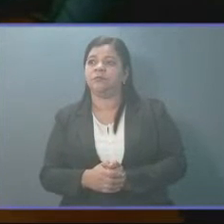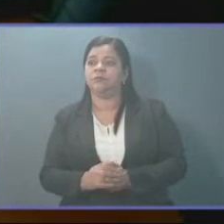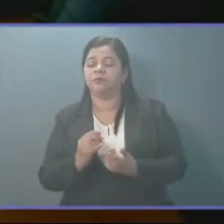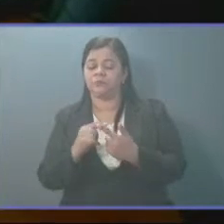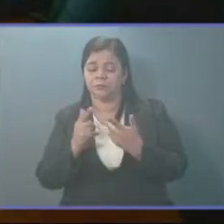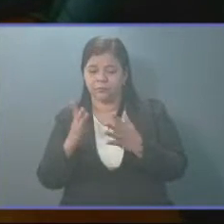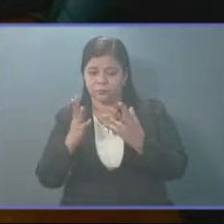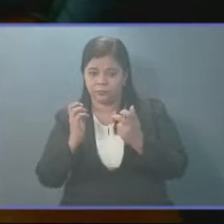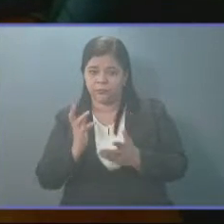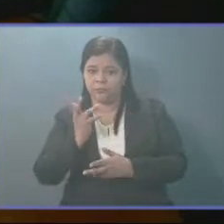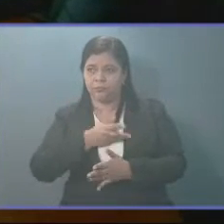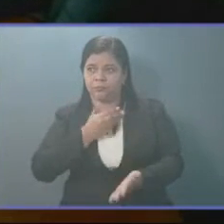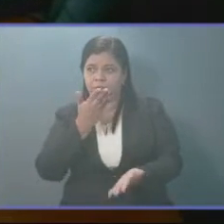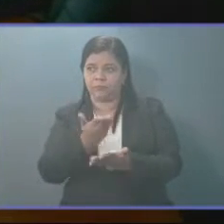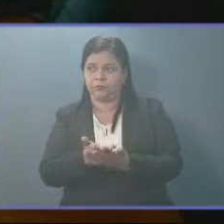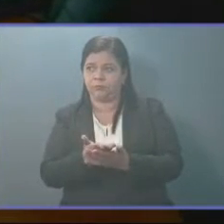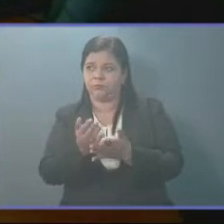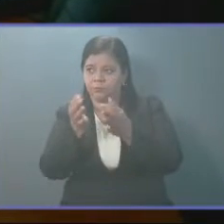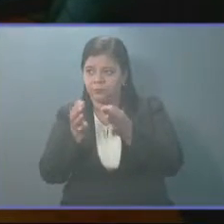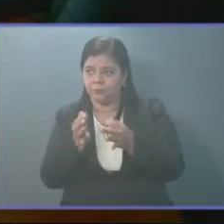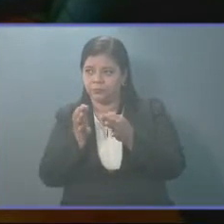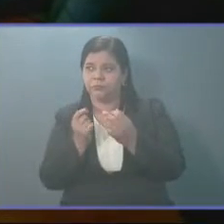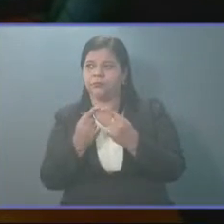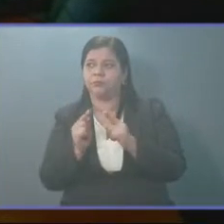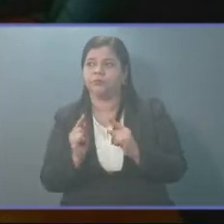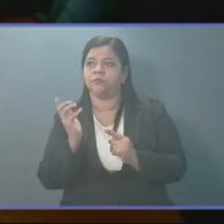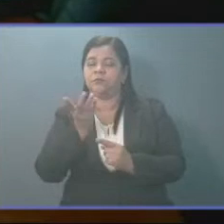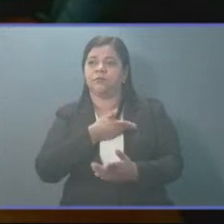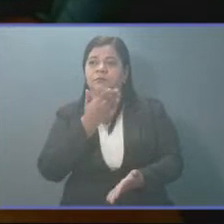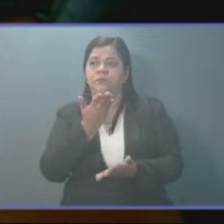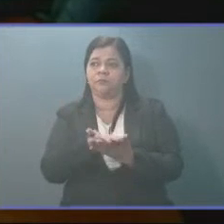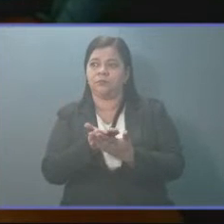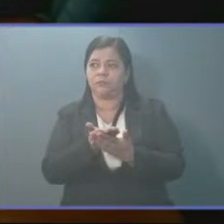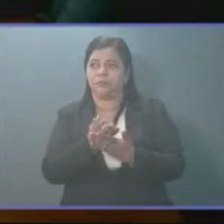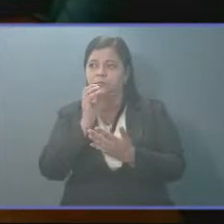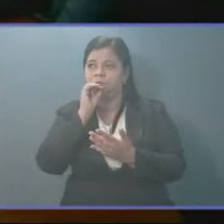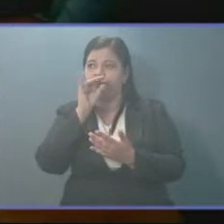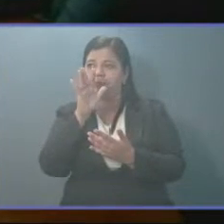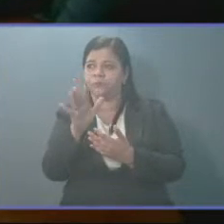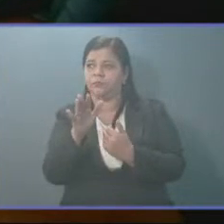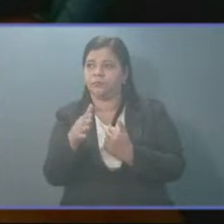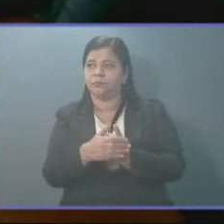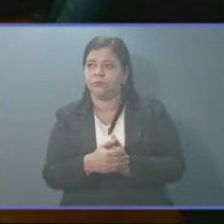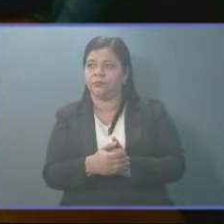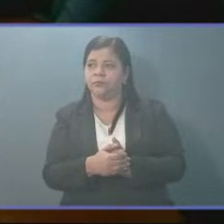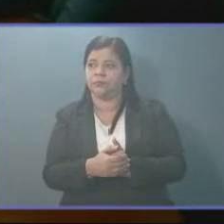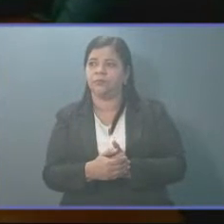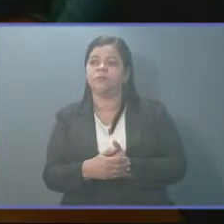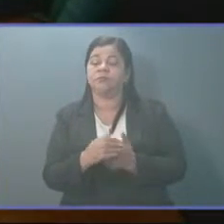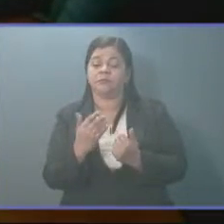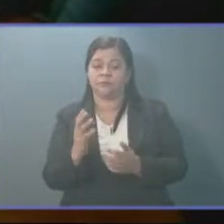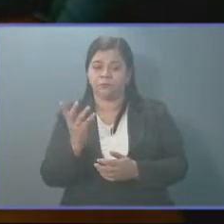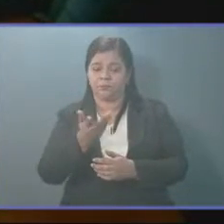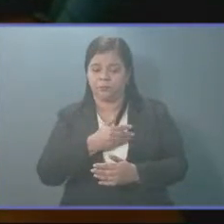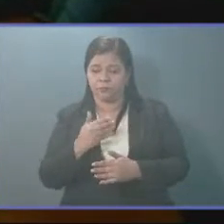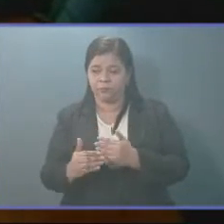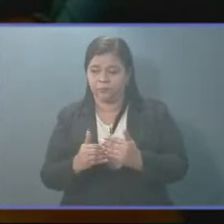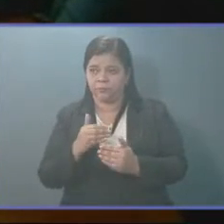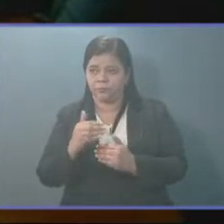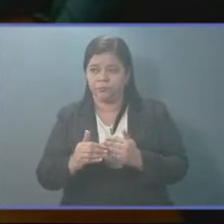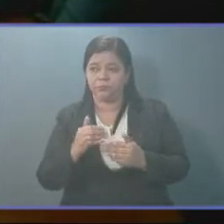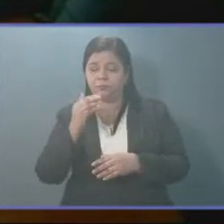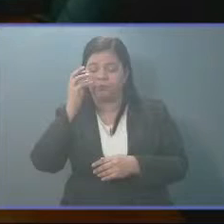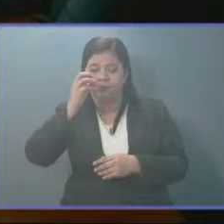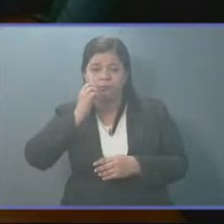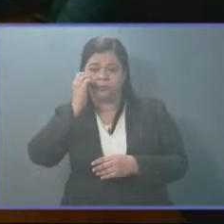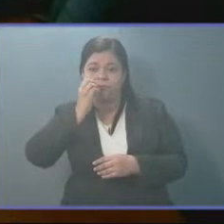expresan que se mantenga la propuesta original. La propuesta del CD es que diga principio de oralidad. Las actuaciones procesales serán orales,